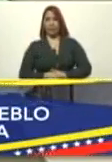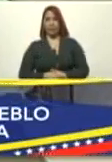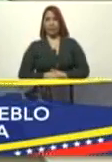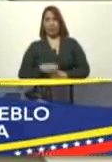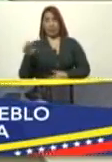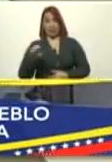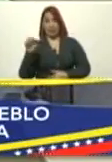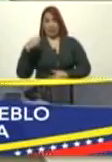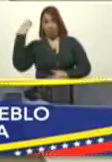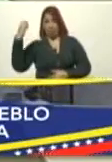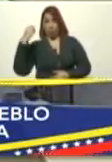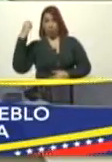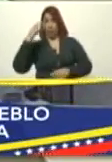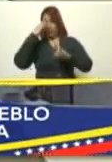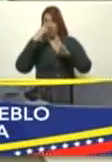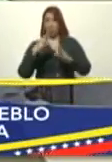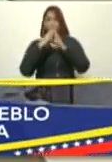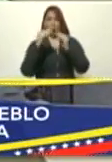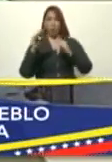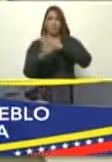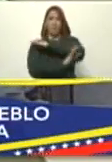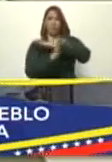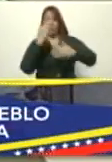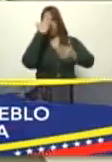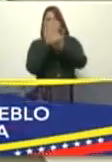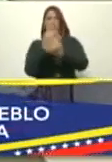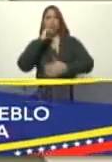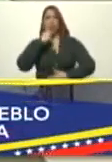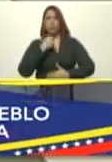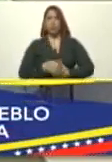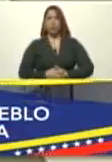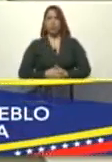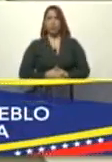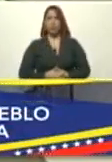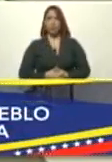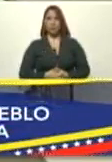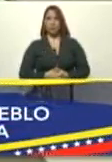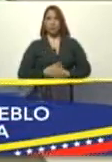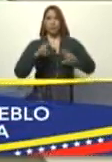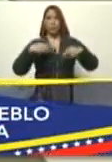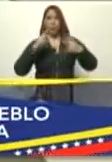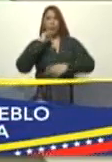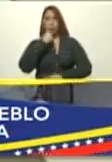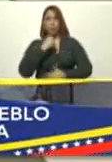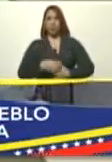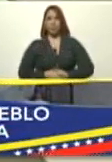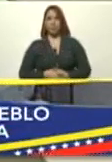de respetar todas las fronteras de Rusia, de la nueva Rusia.